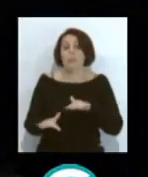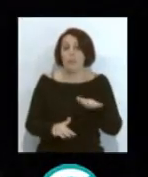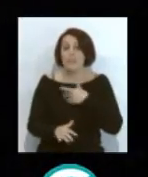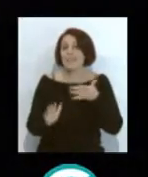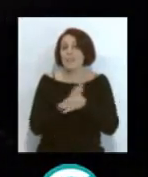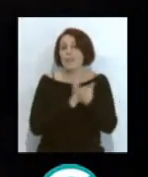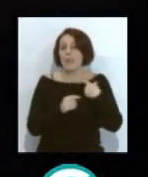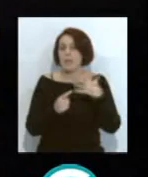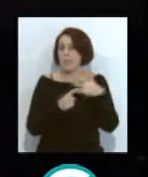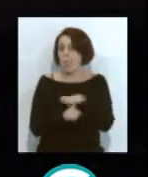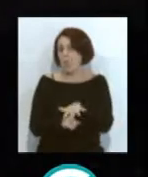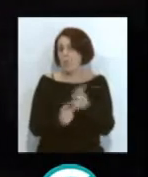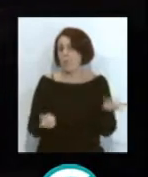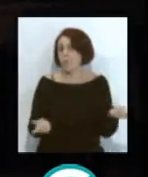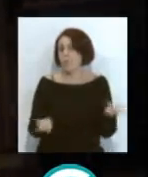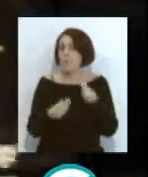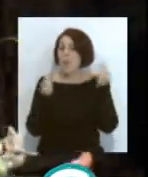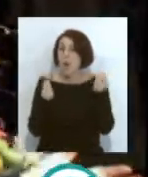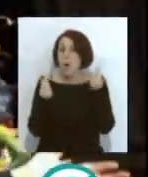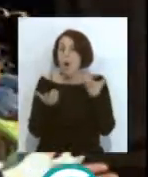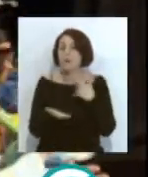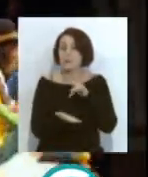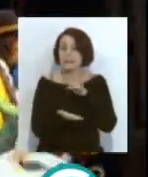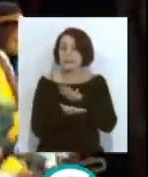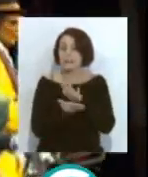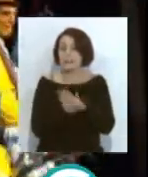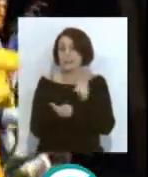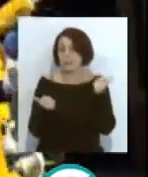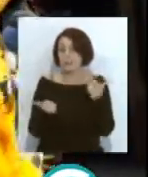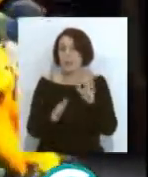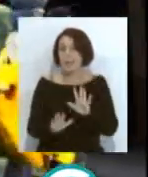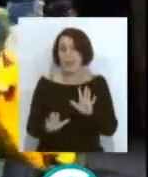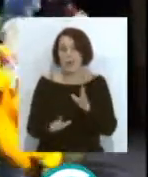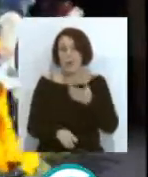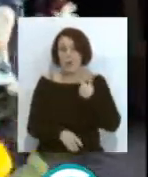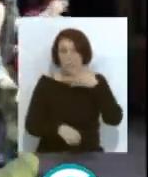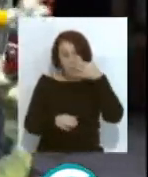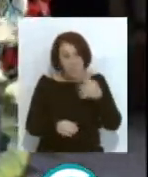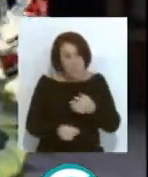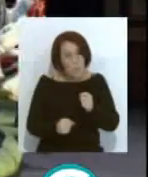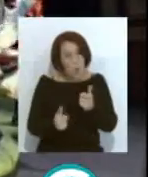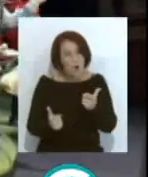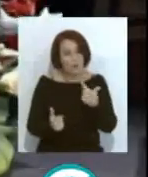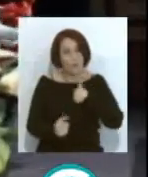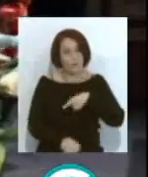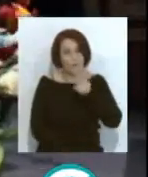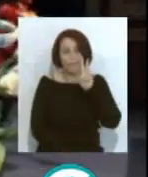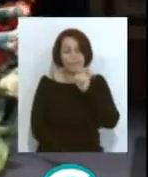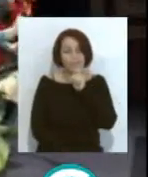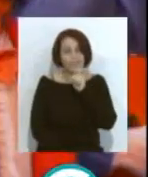de que la cosa está mejor y más tranquila, pero siendo un poco realista lo veo